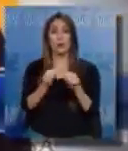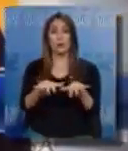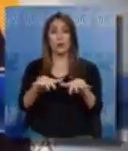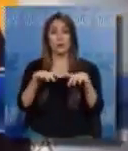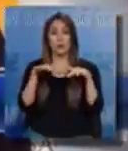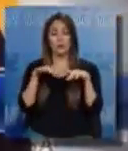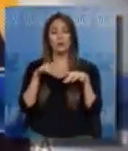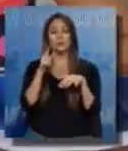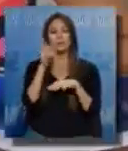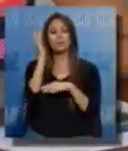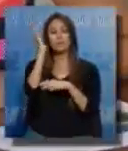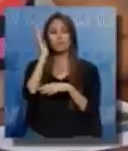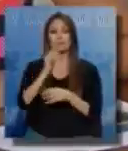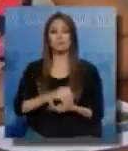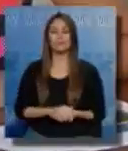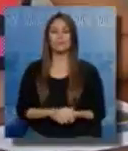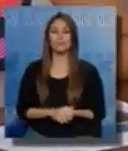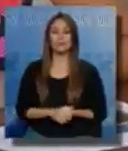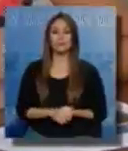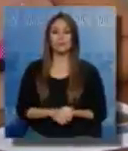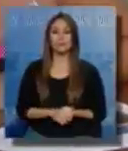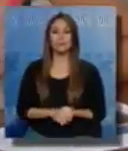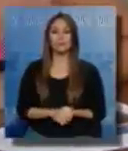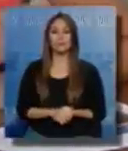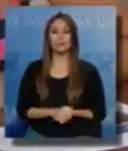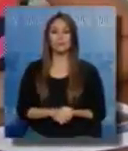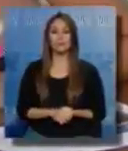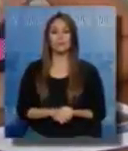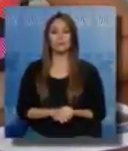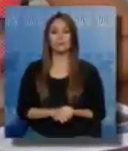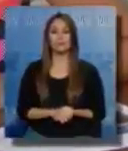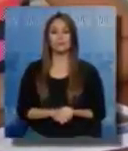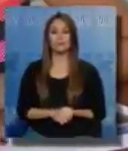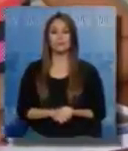Financiera Nacional. Saskia Bermeo, TC Televisión.